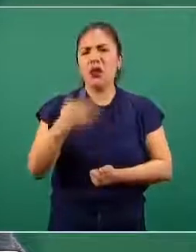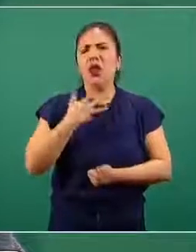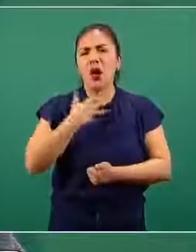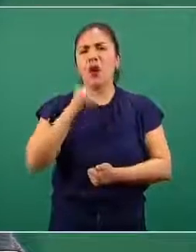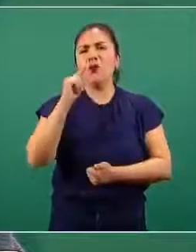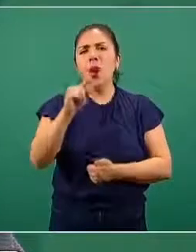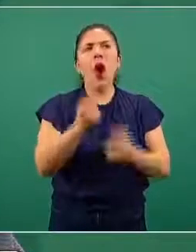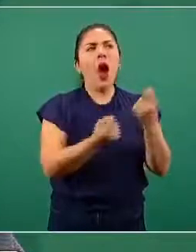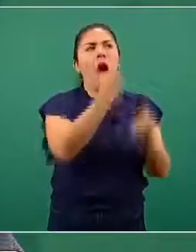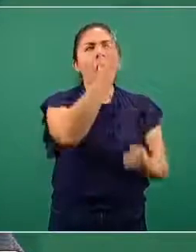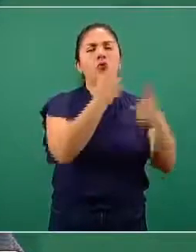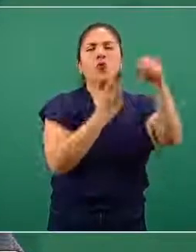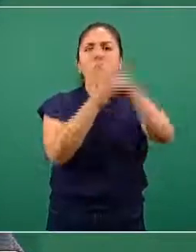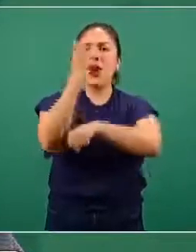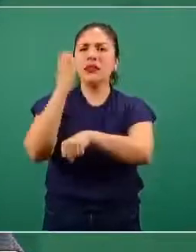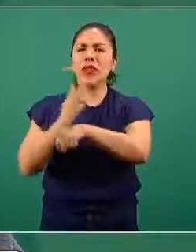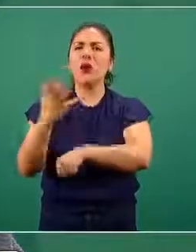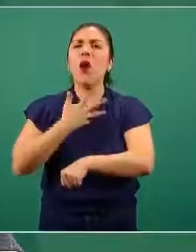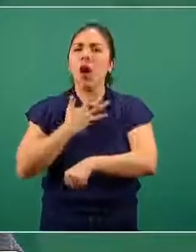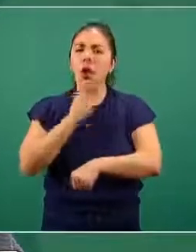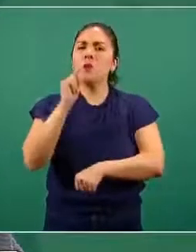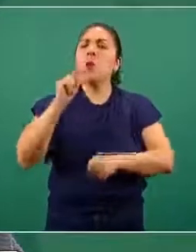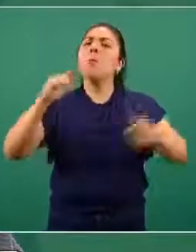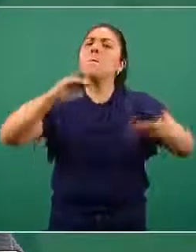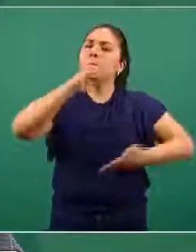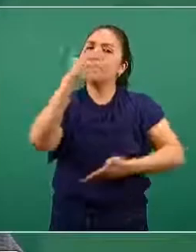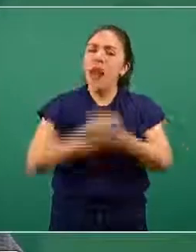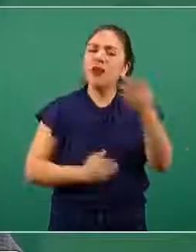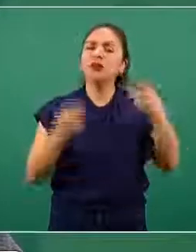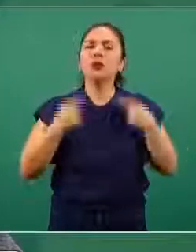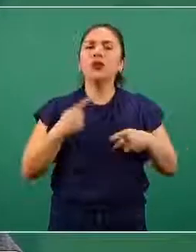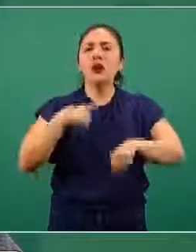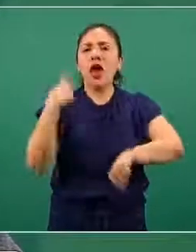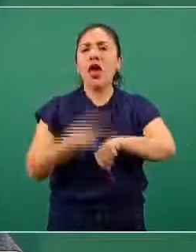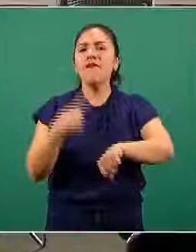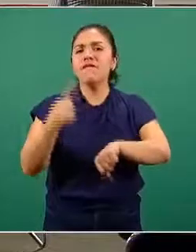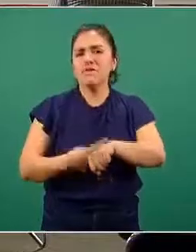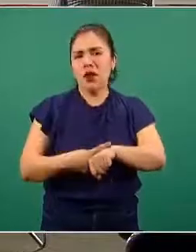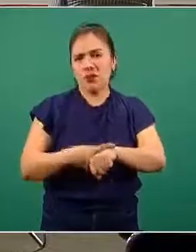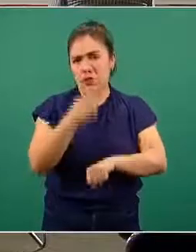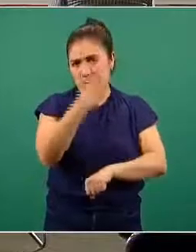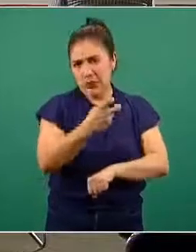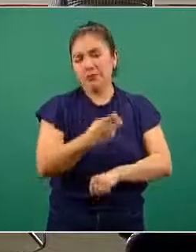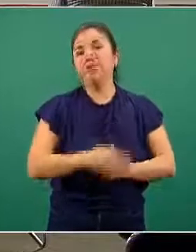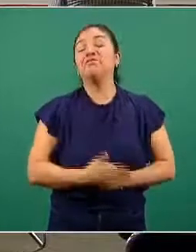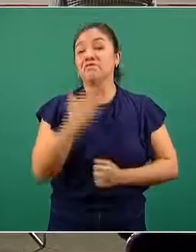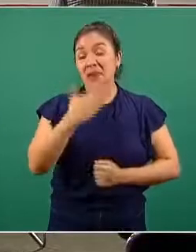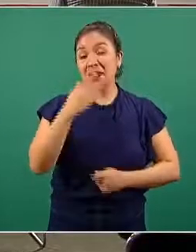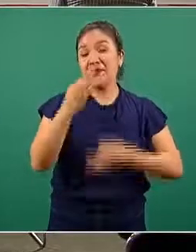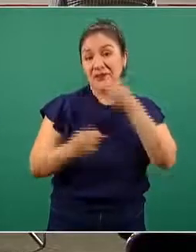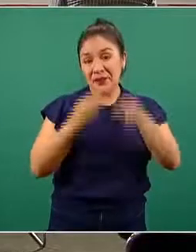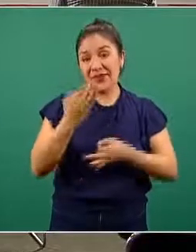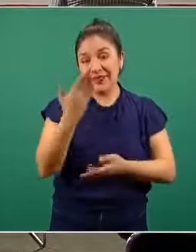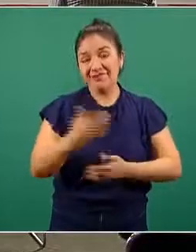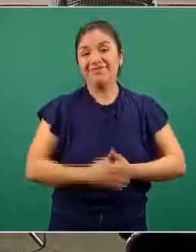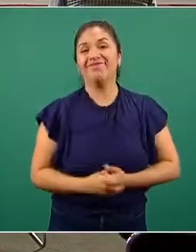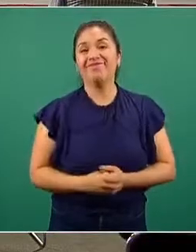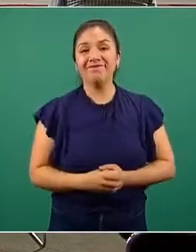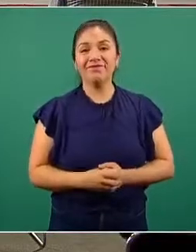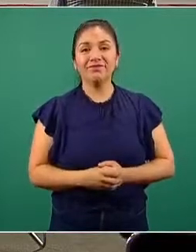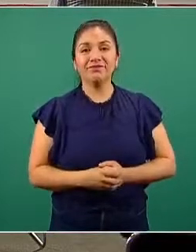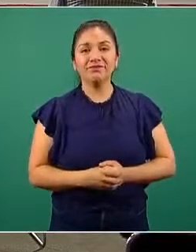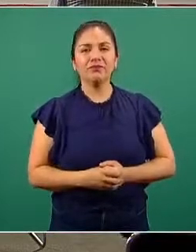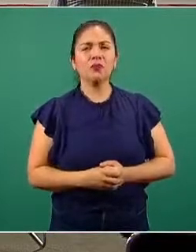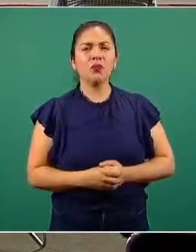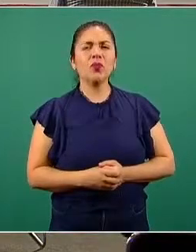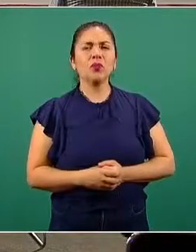algunas entidades federativas el número de casos activos en este personal. Qué buenas noticias. Por